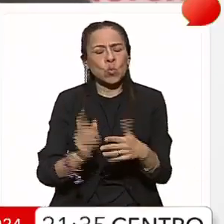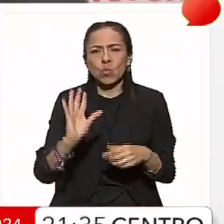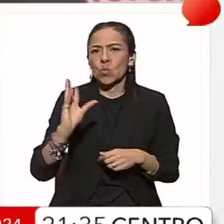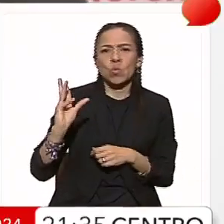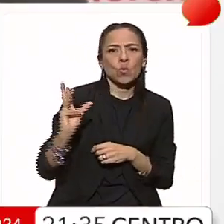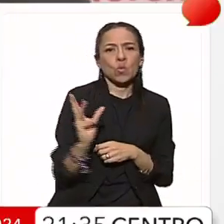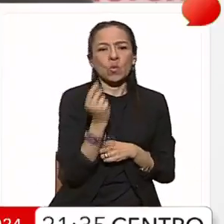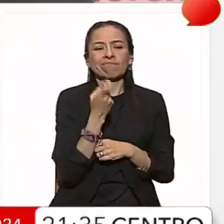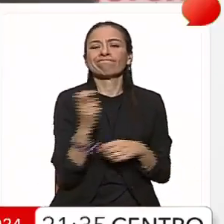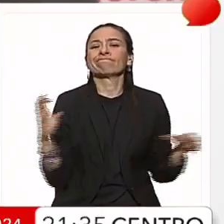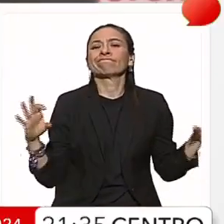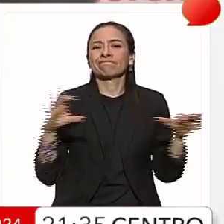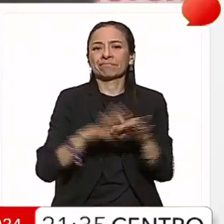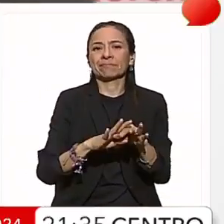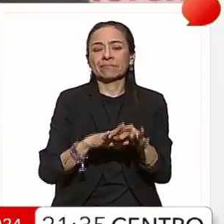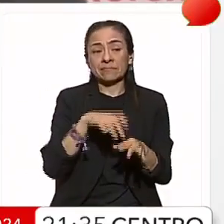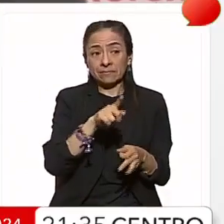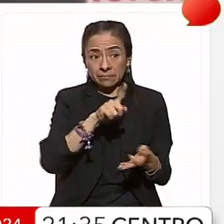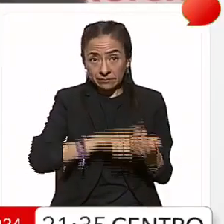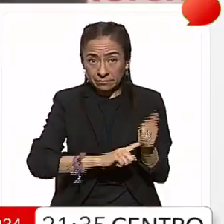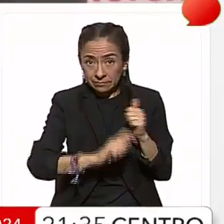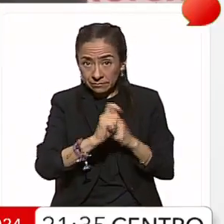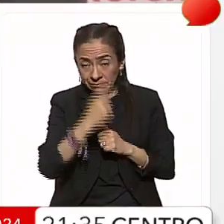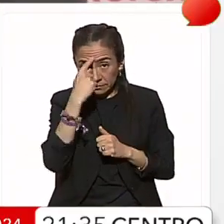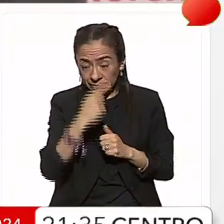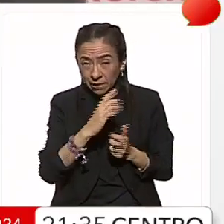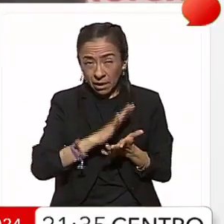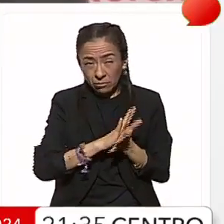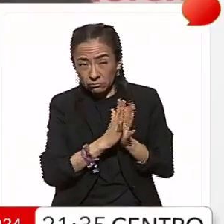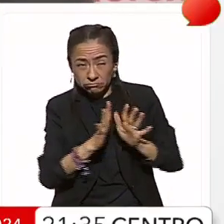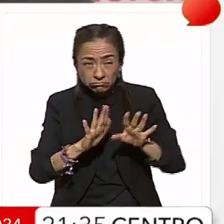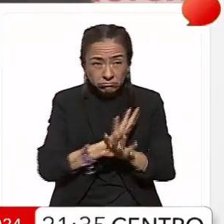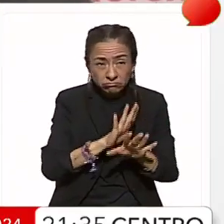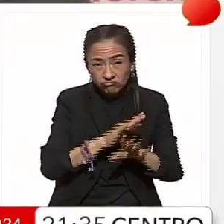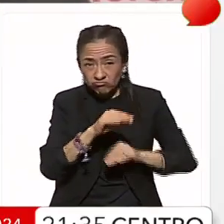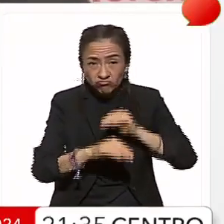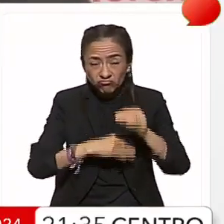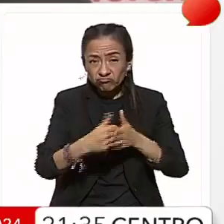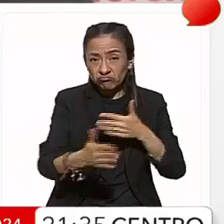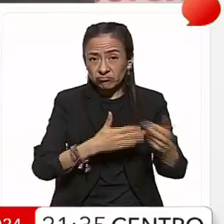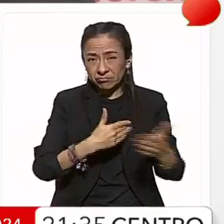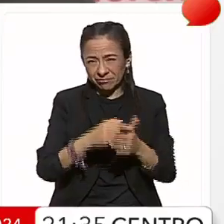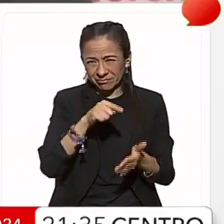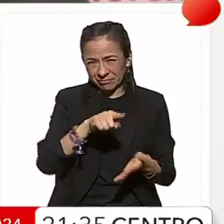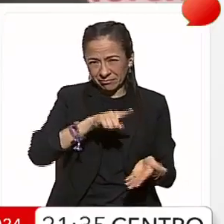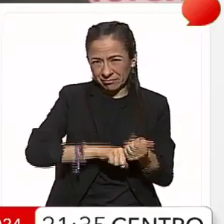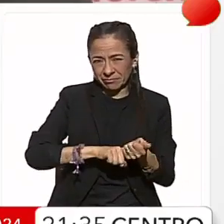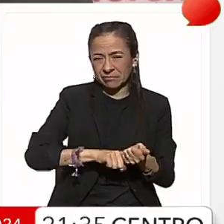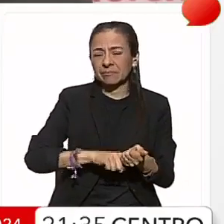agencia digital de transformación e innovación, creo yo que de